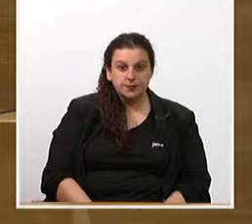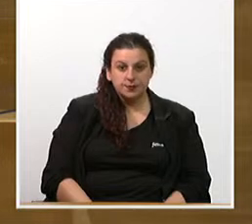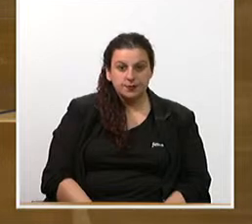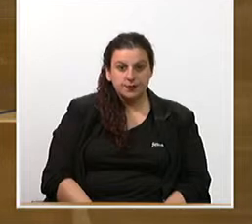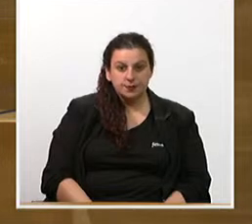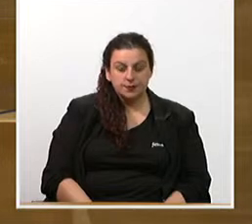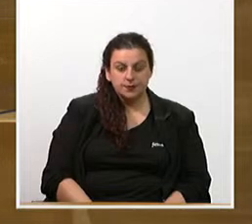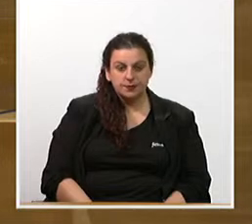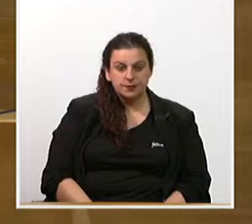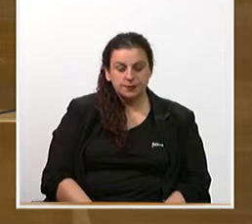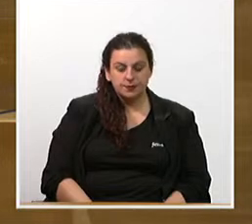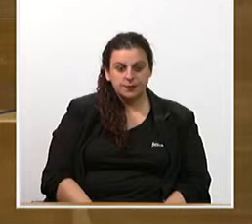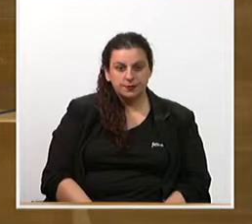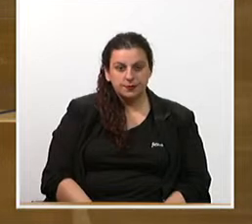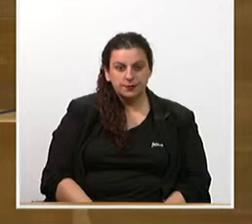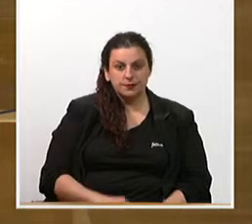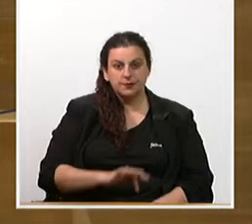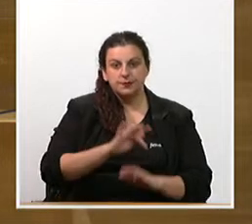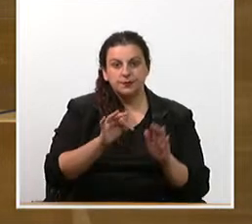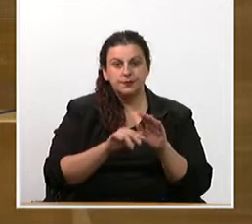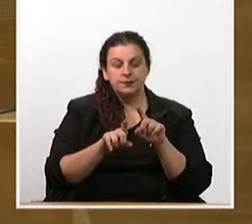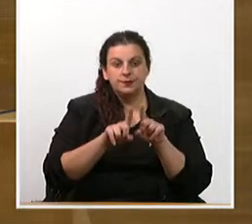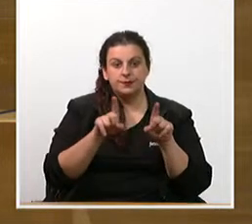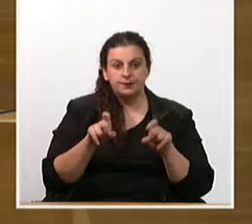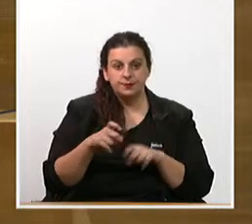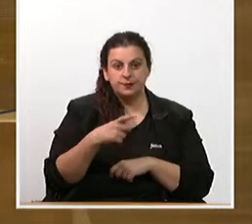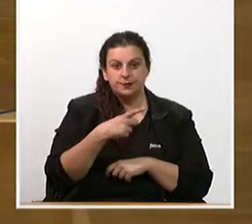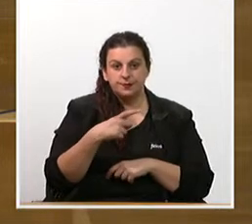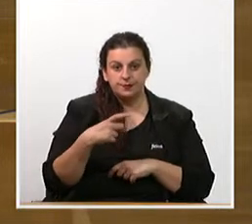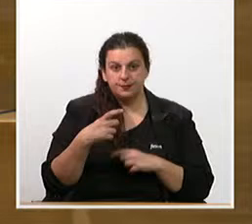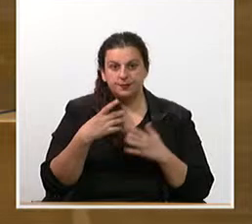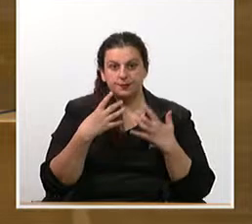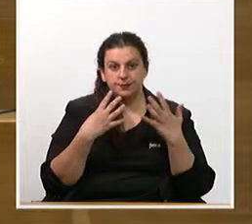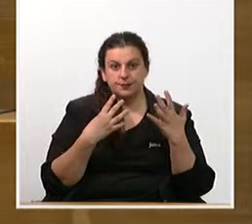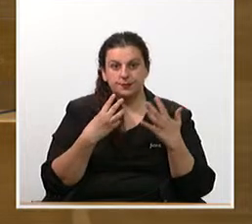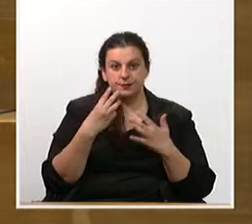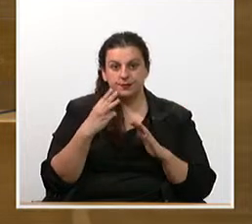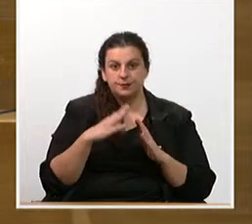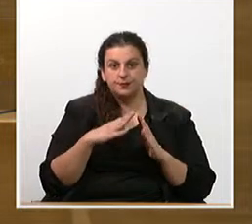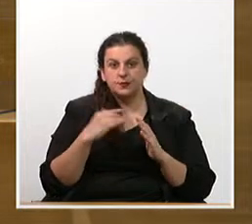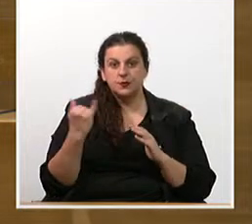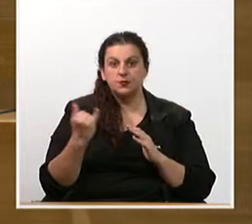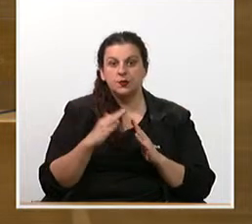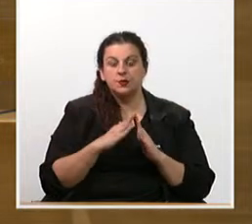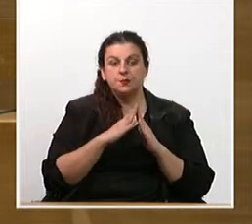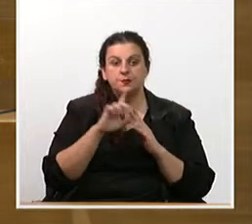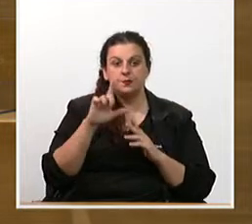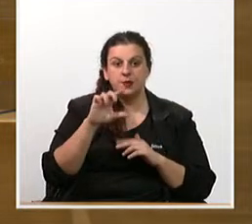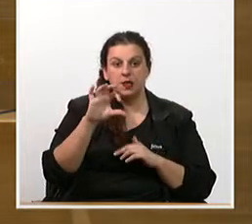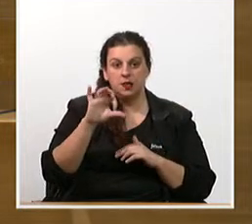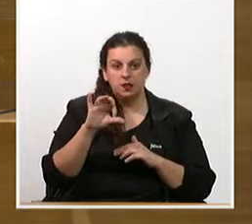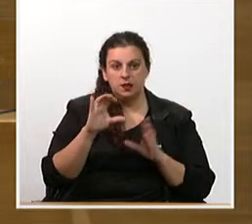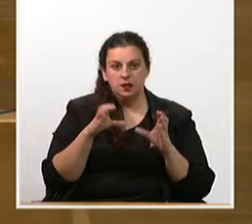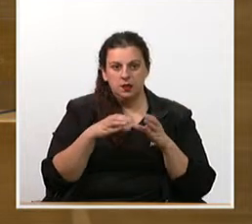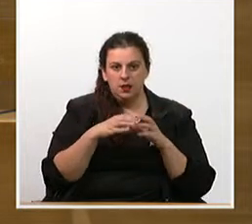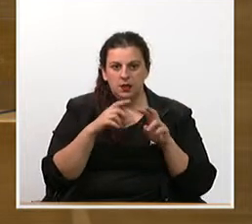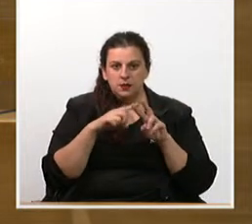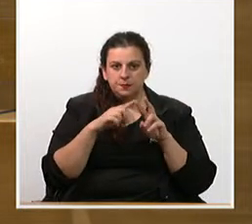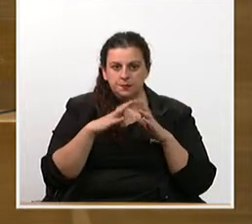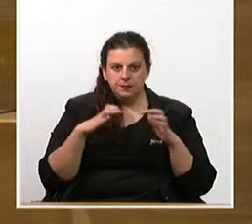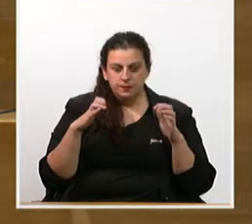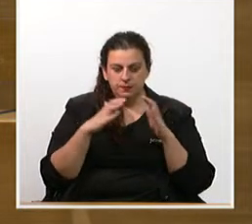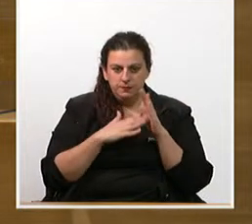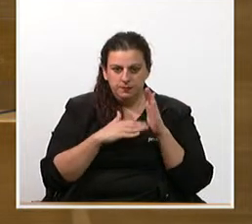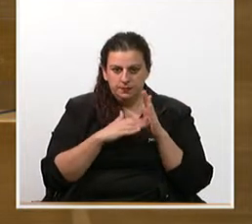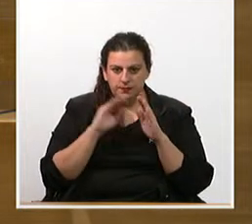pasamos a la pregunta 193 formulada por el diputado José María Llanos pitars del grupo parlamentario bos coster valencianas